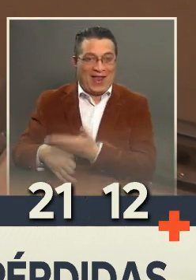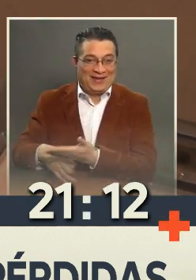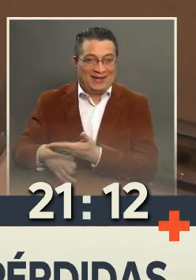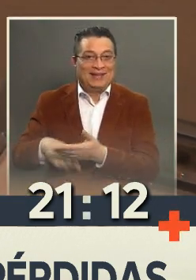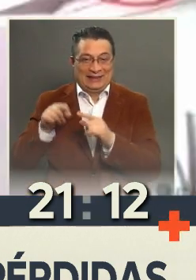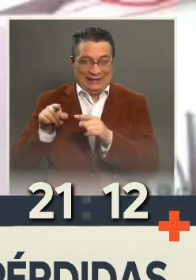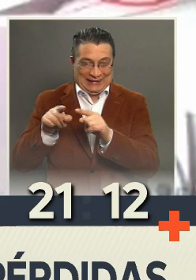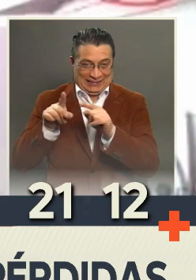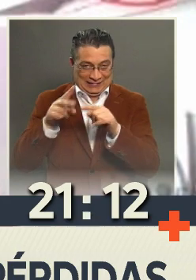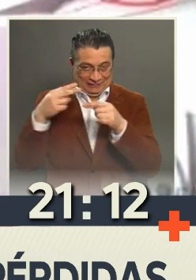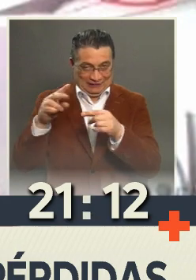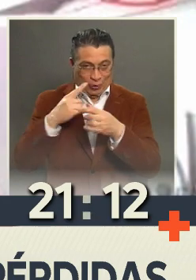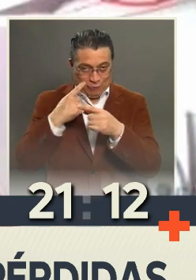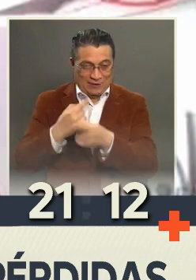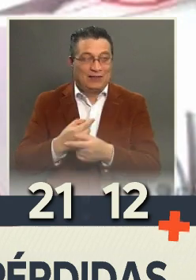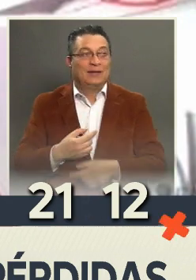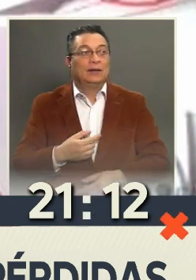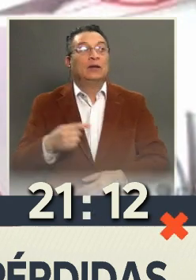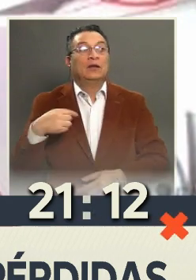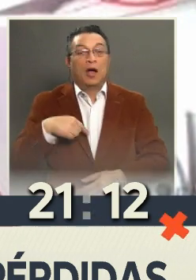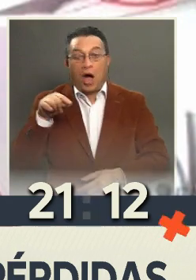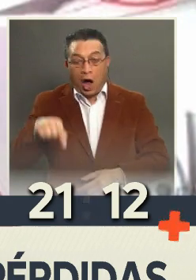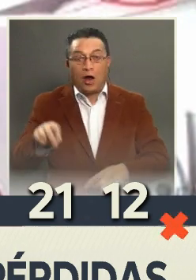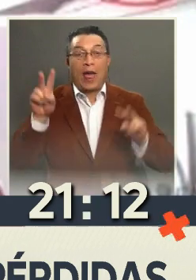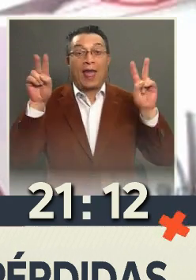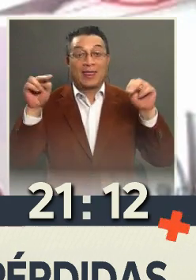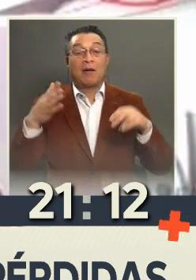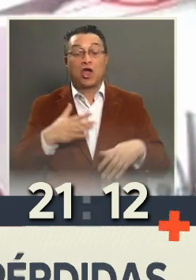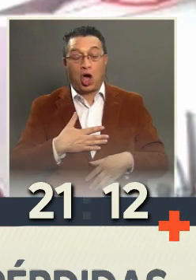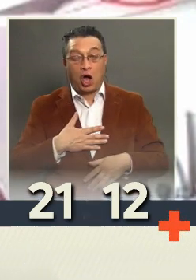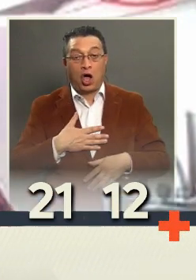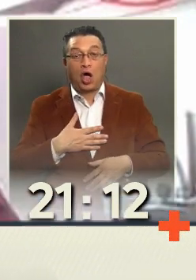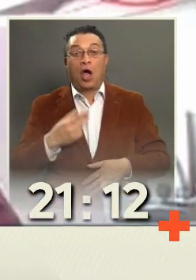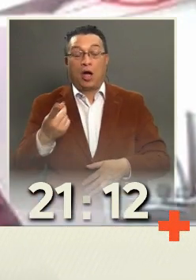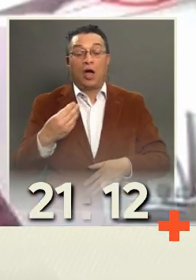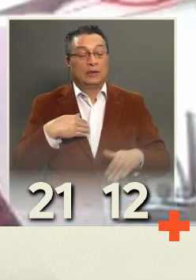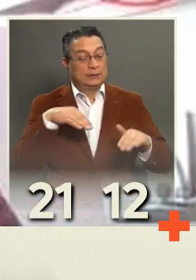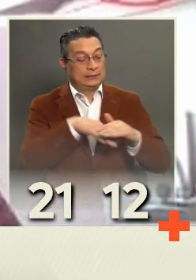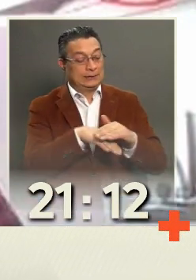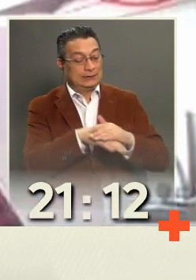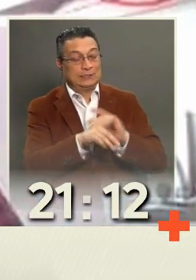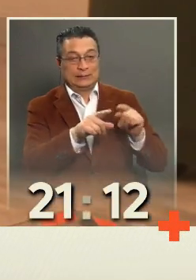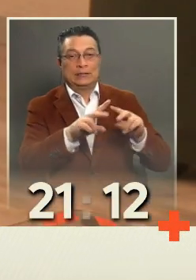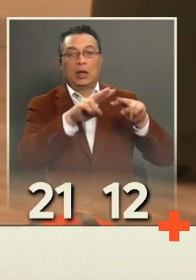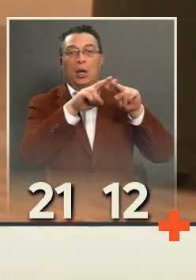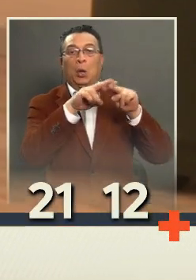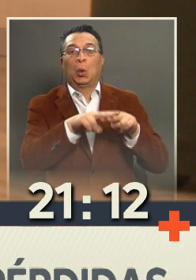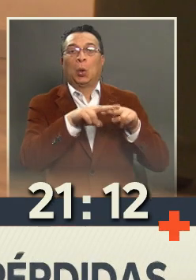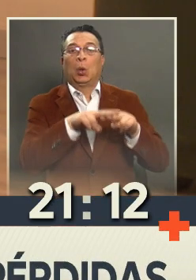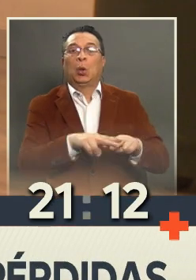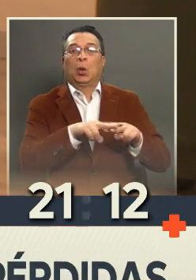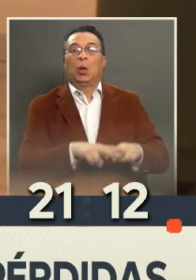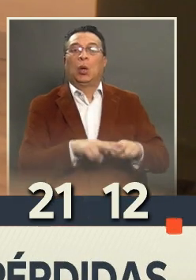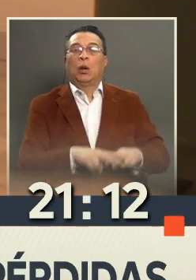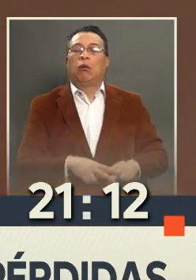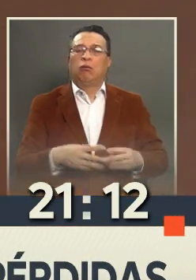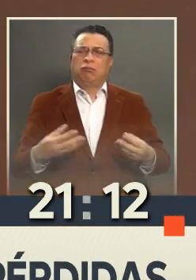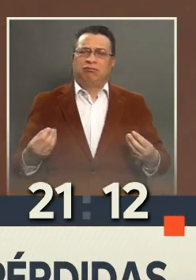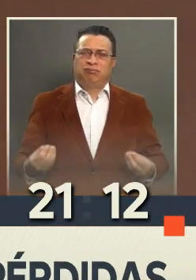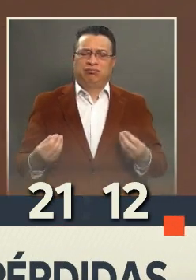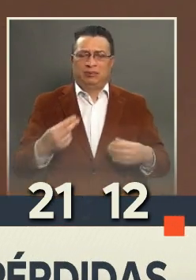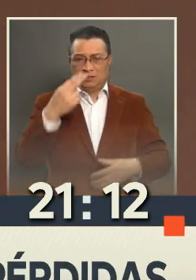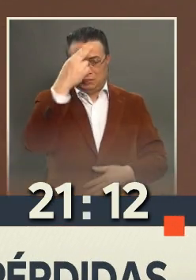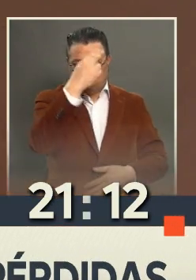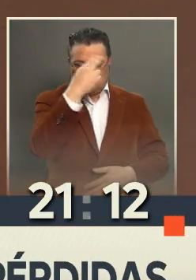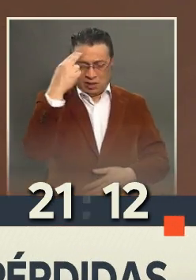caso. Ahora nos vemos con este tema de que estos ahorros están disminuyendo entre marzo,